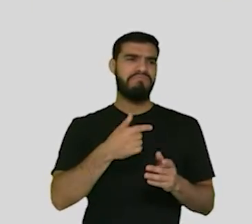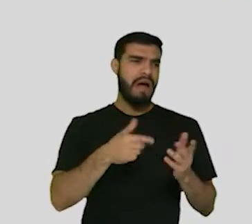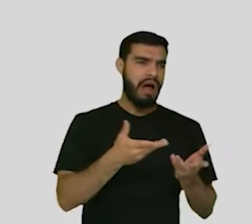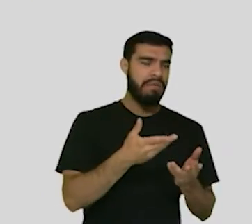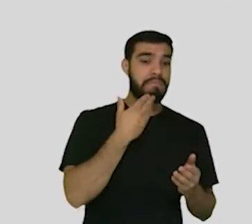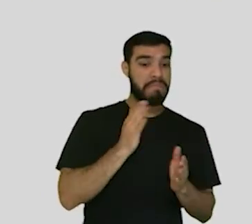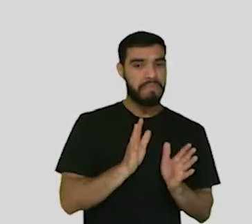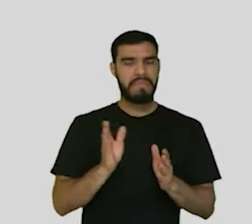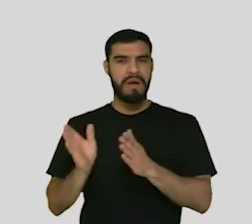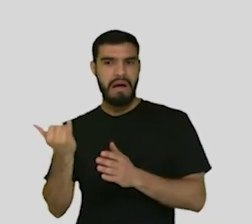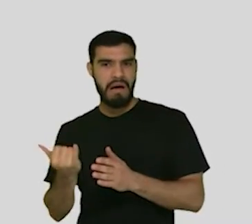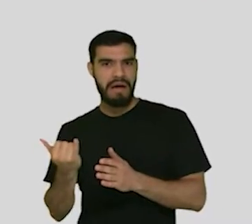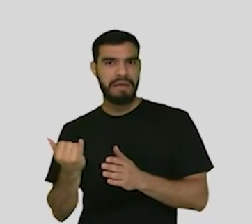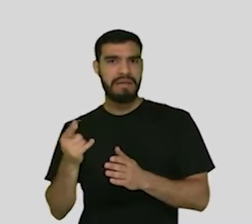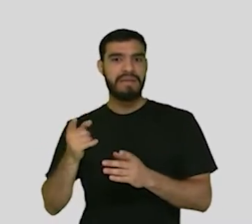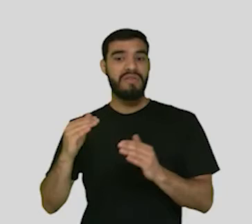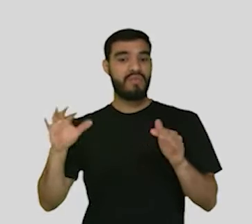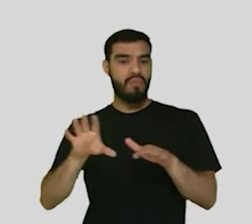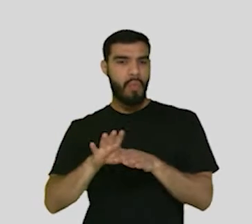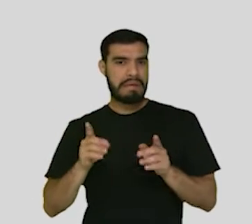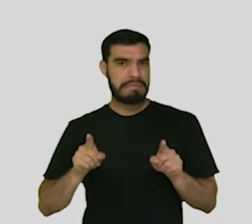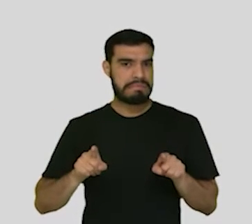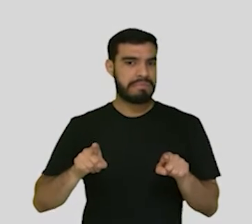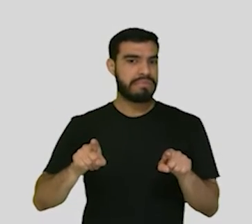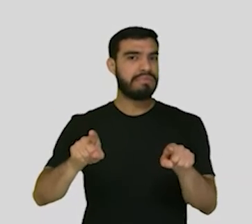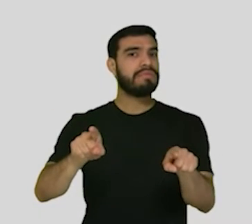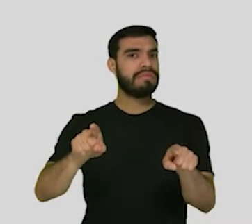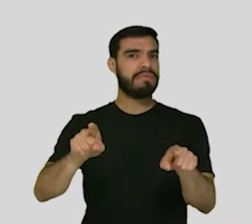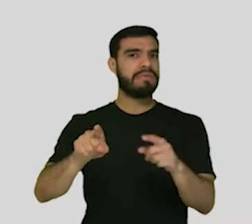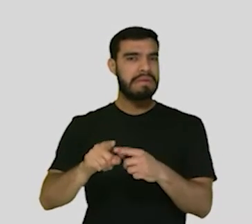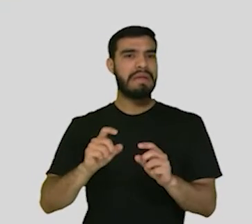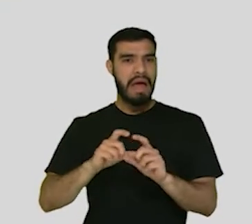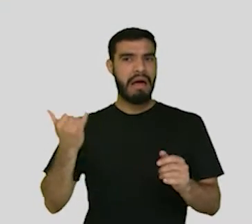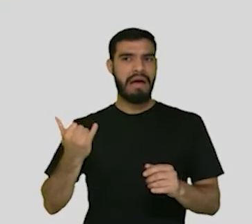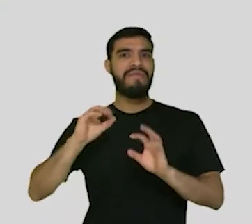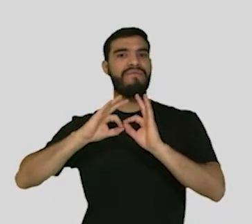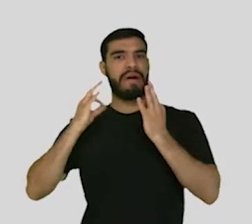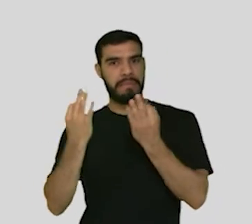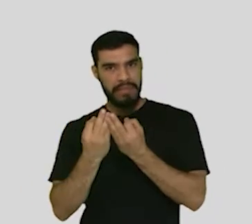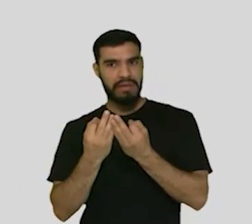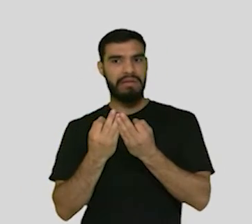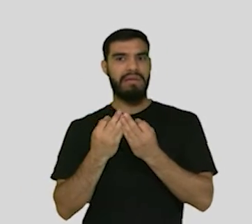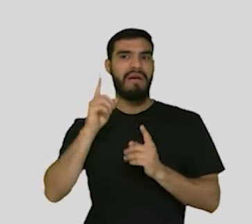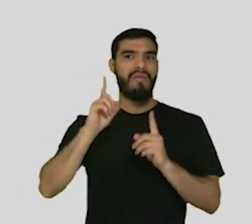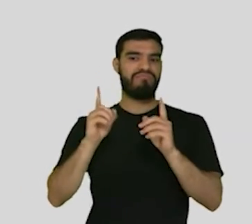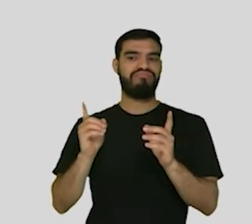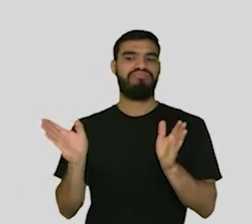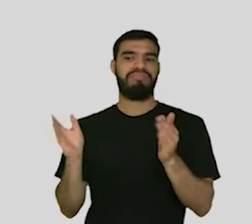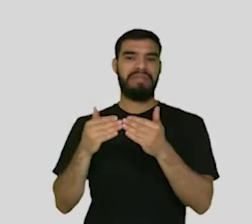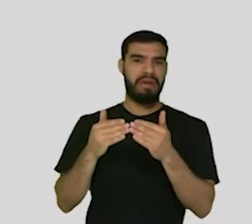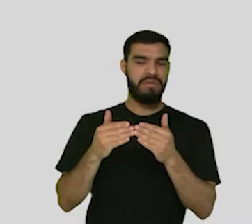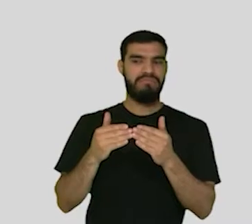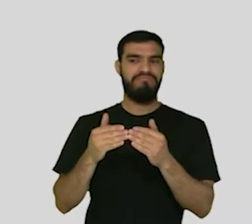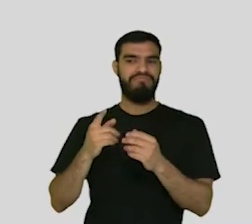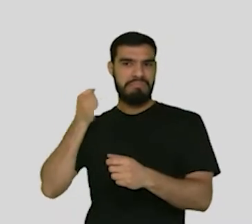igueteria, yepa, ñemboque, ogapupe. Tapiza hoy no pava y familia pe pesa